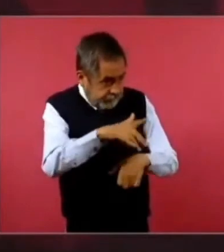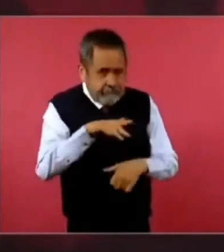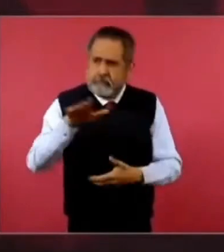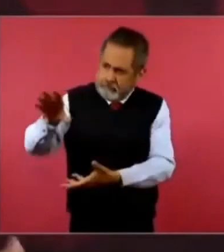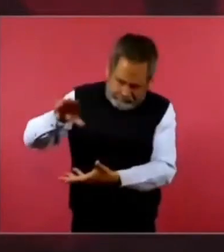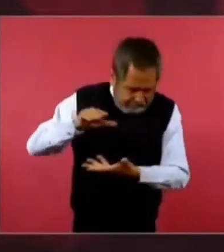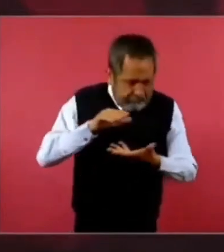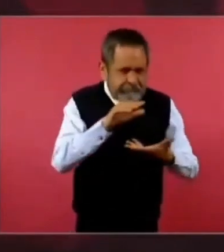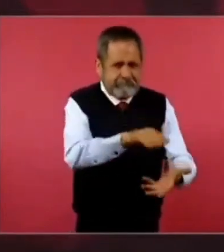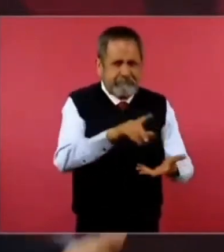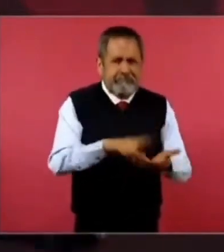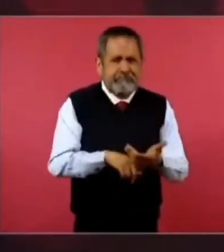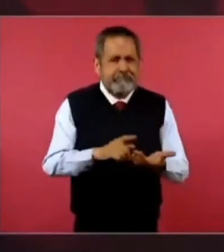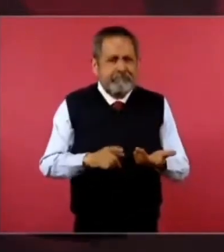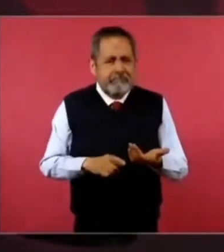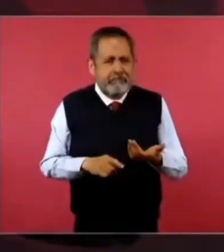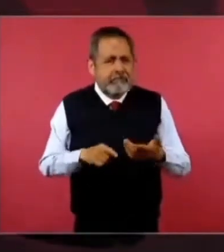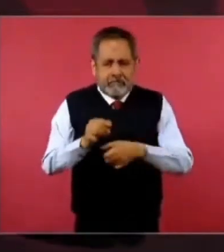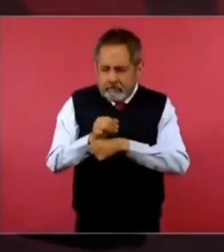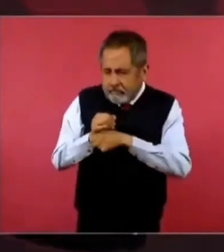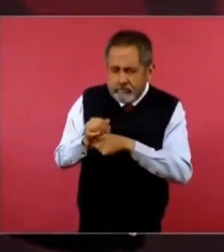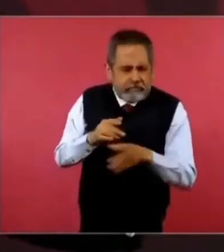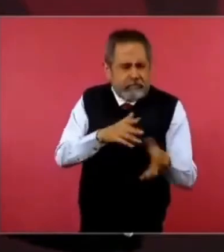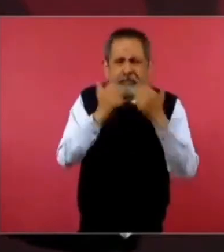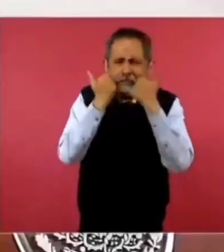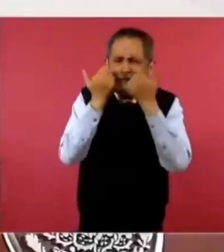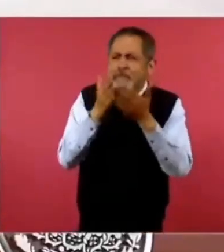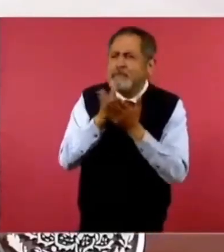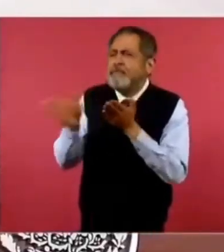más donde quisieran entrar.